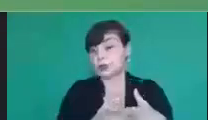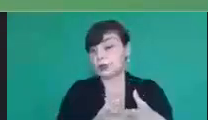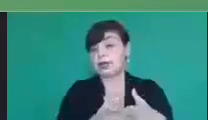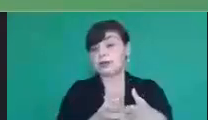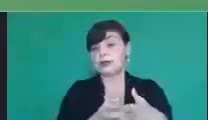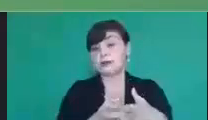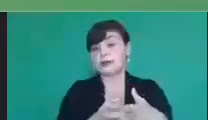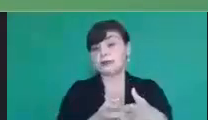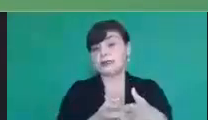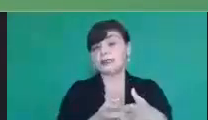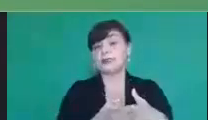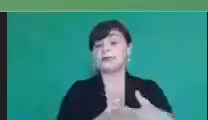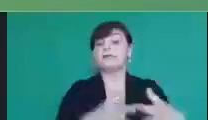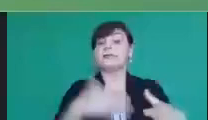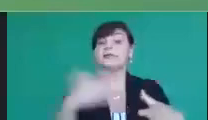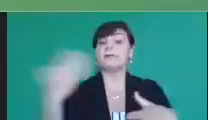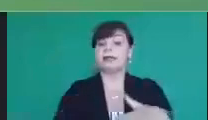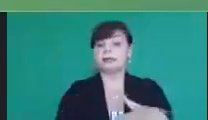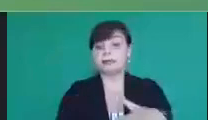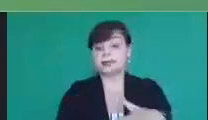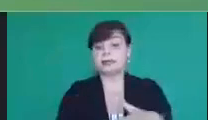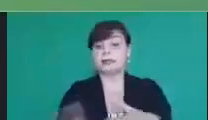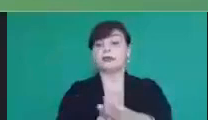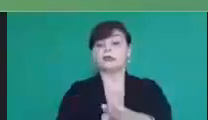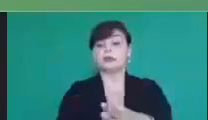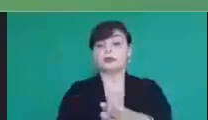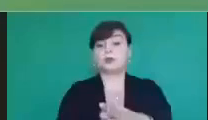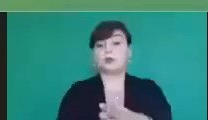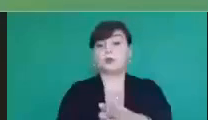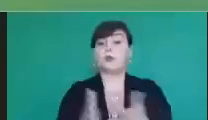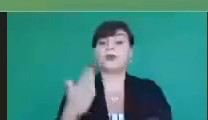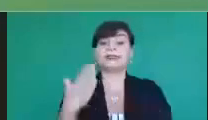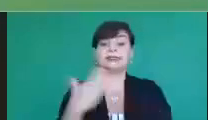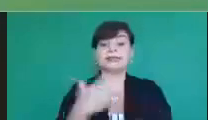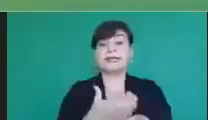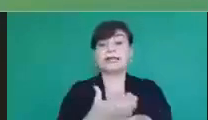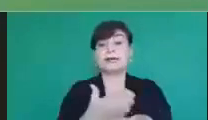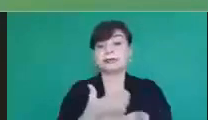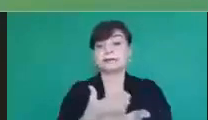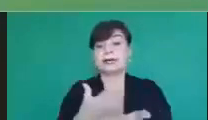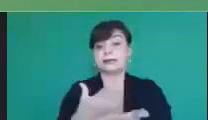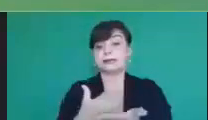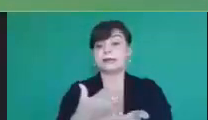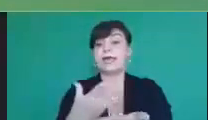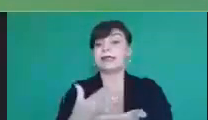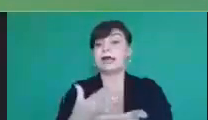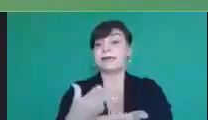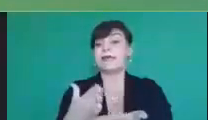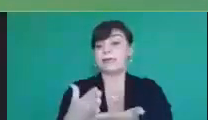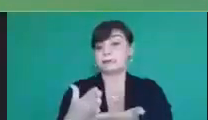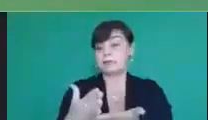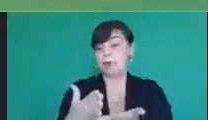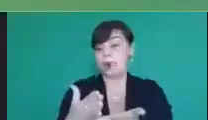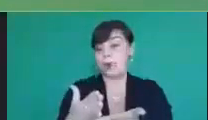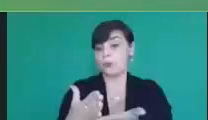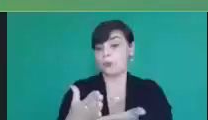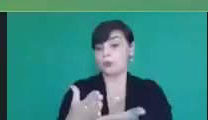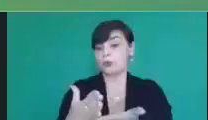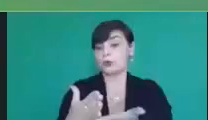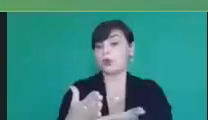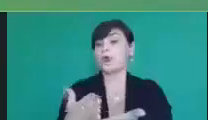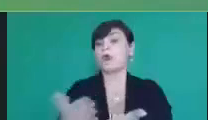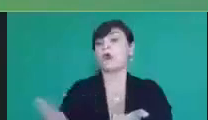cruzada debe evitarse. También a nivel de consumidor, pues si en la misma tabla que pico un